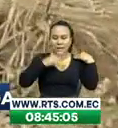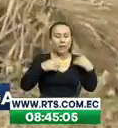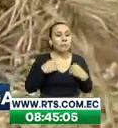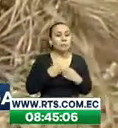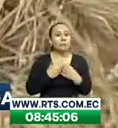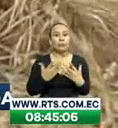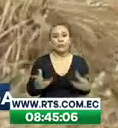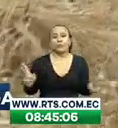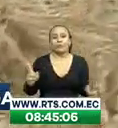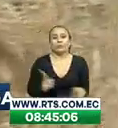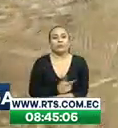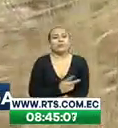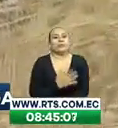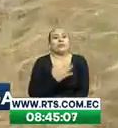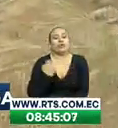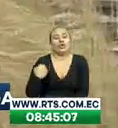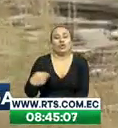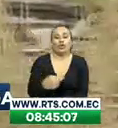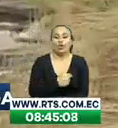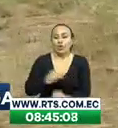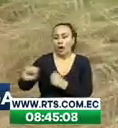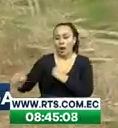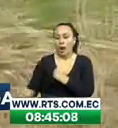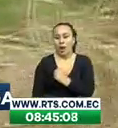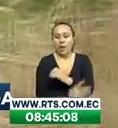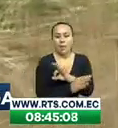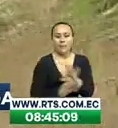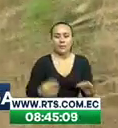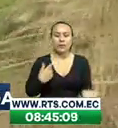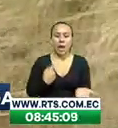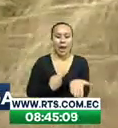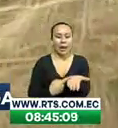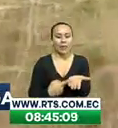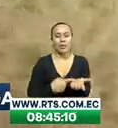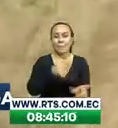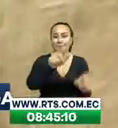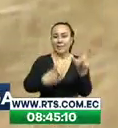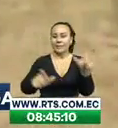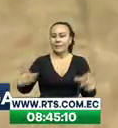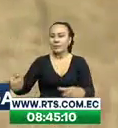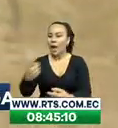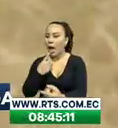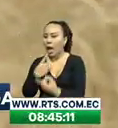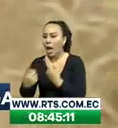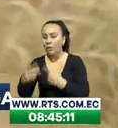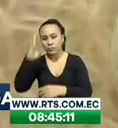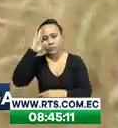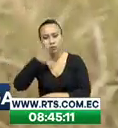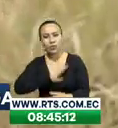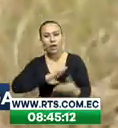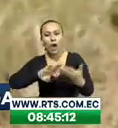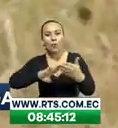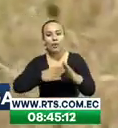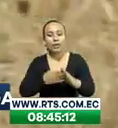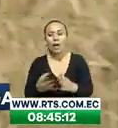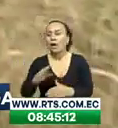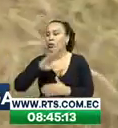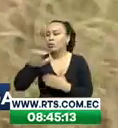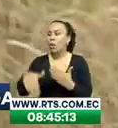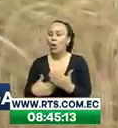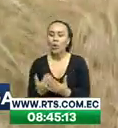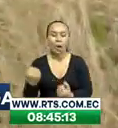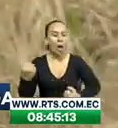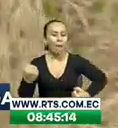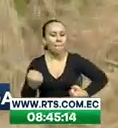aquí. Nosotros hicimos minga, me reuní con un poco de vecinos, estuve la policía comunitaria, para qué estuvo el apoyo de la